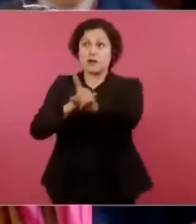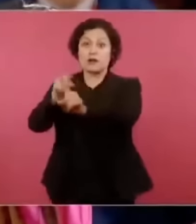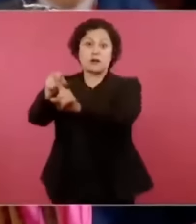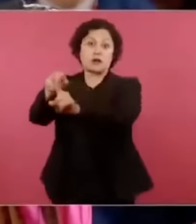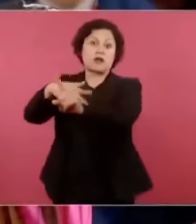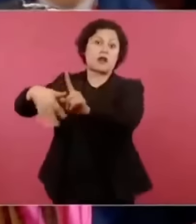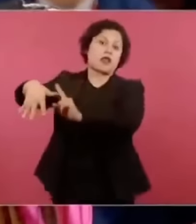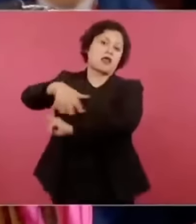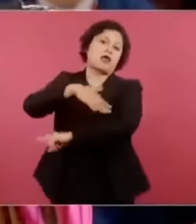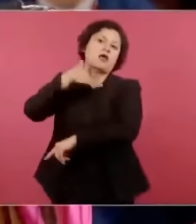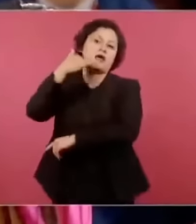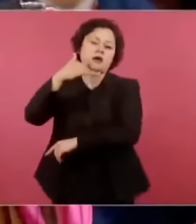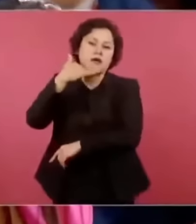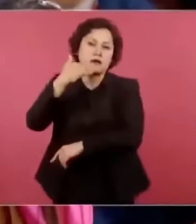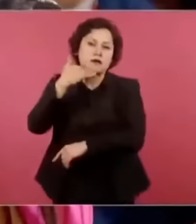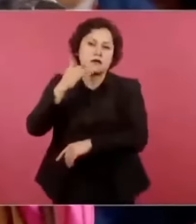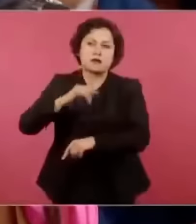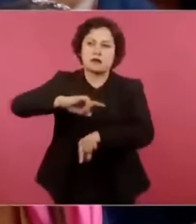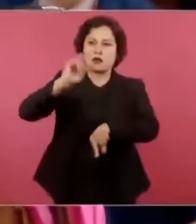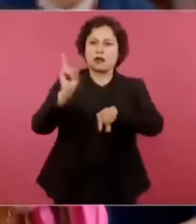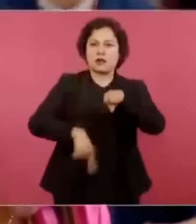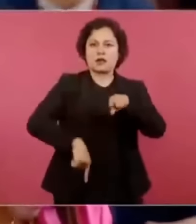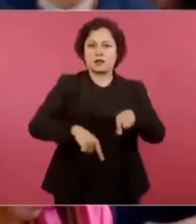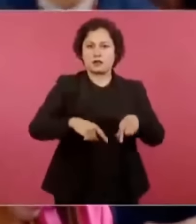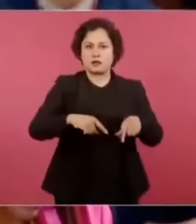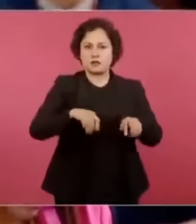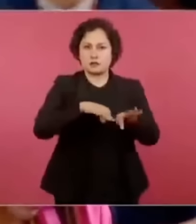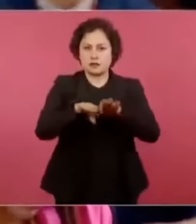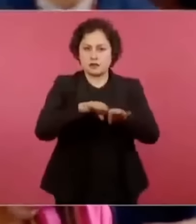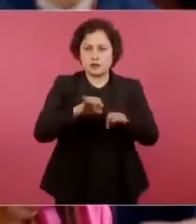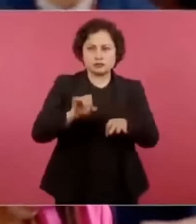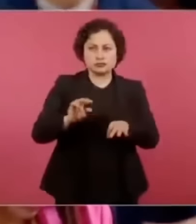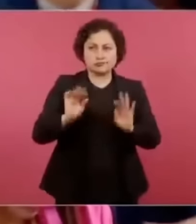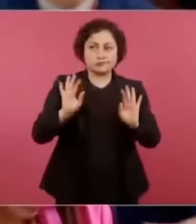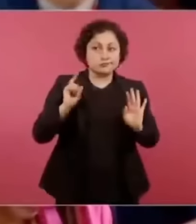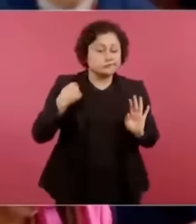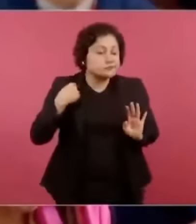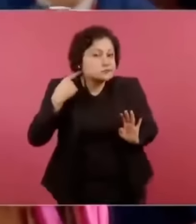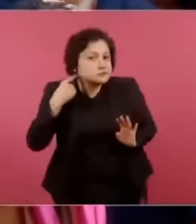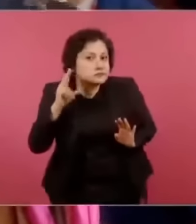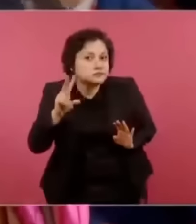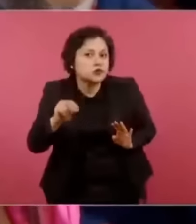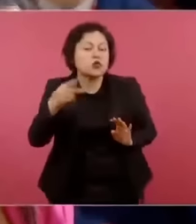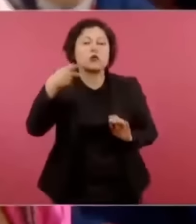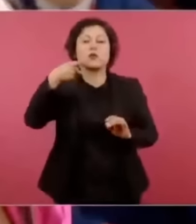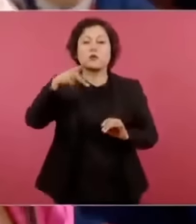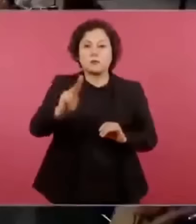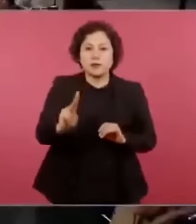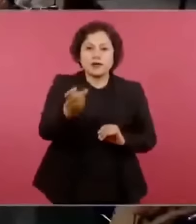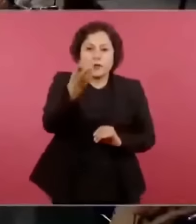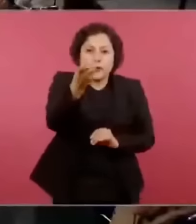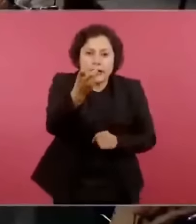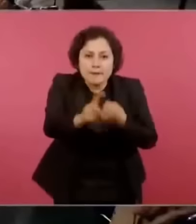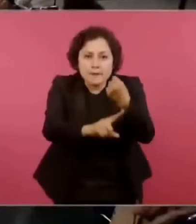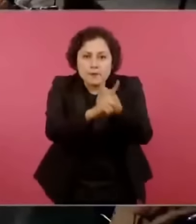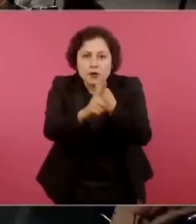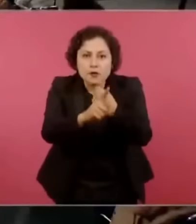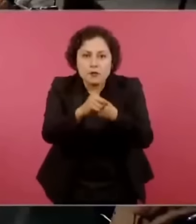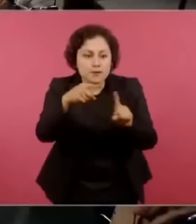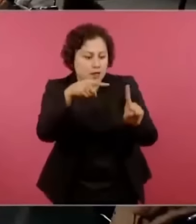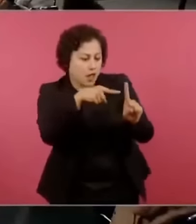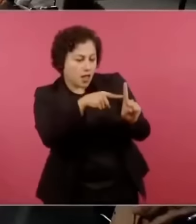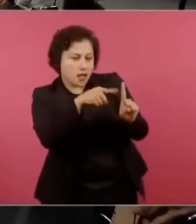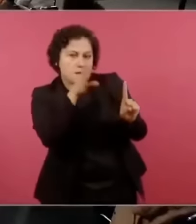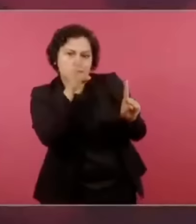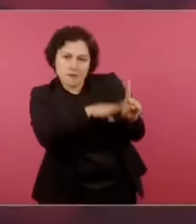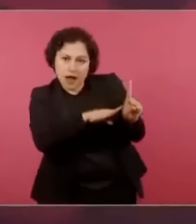que, no sé si ya la despidió porque no lo ha dicho, pero pues eso es lo que hacen al apoderarlos. Pero es que aquí no vamos a terminar.